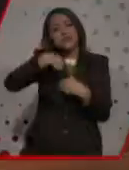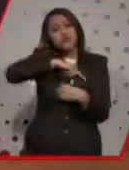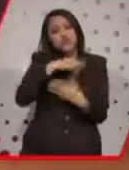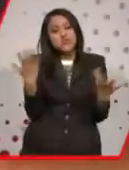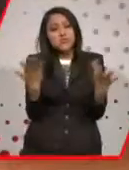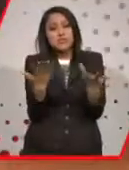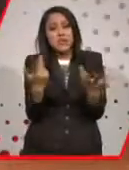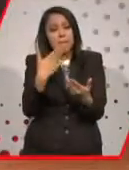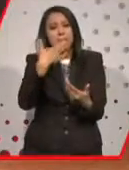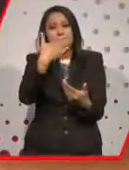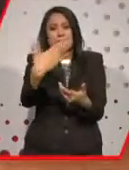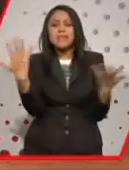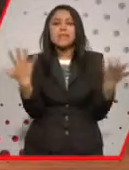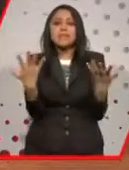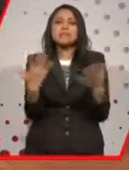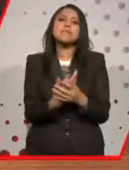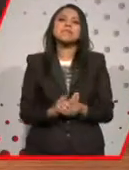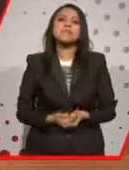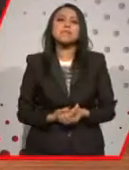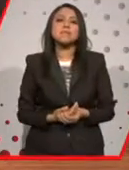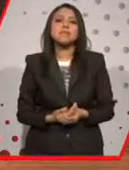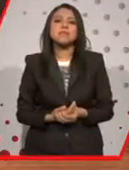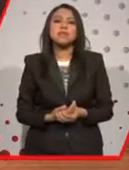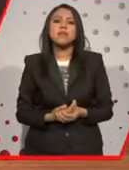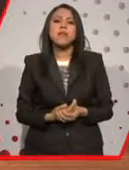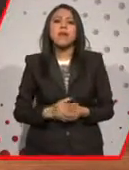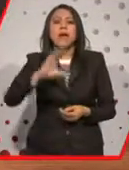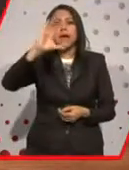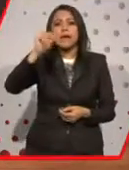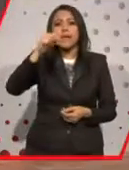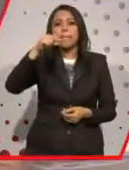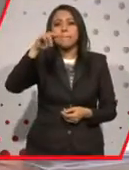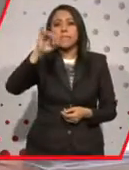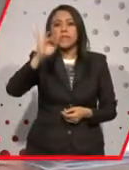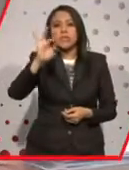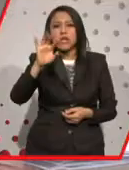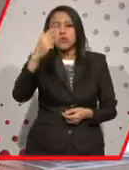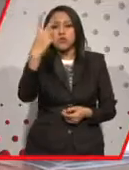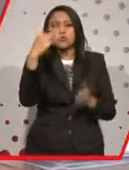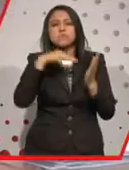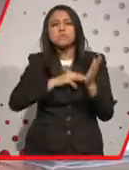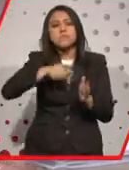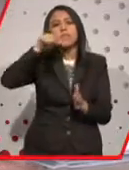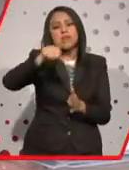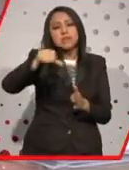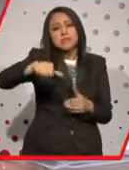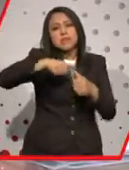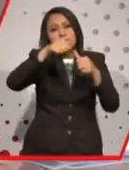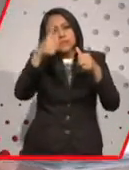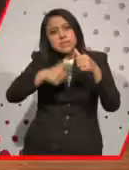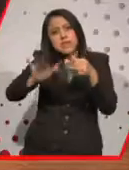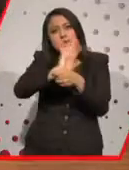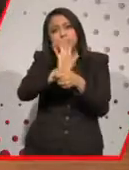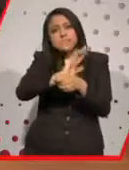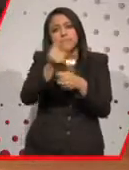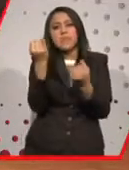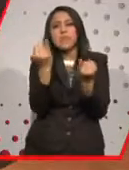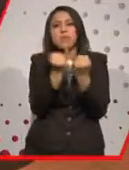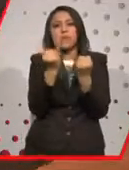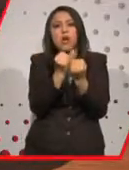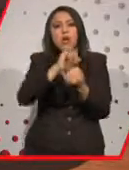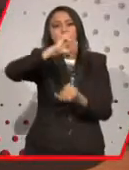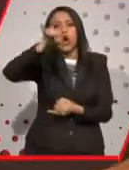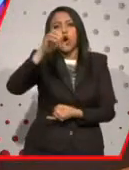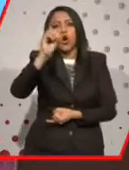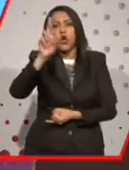El día de hoy también acompañada de la primera muestra Campeche 2016 de arte cinematográfico, culinario y musical, Jorge Rubio. Jorge Rubio, que